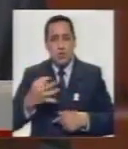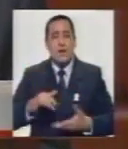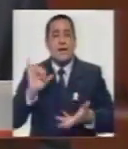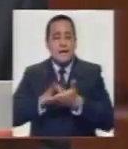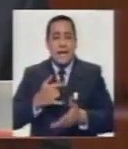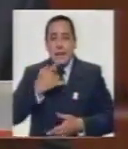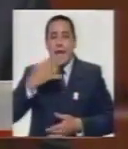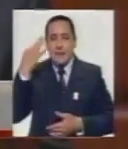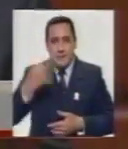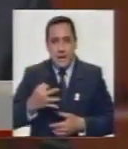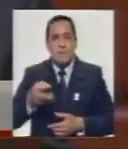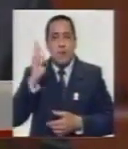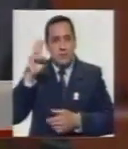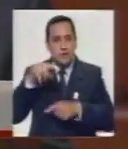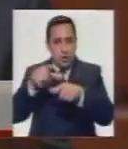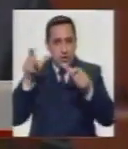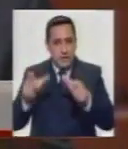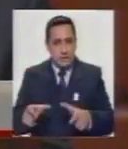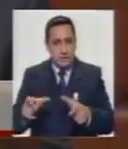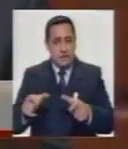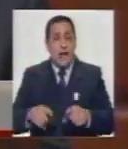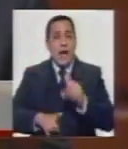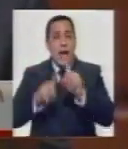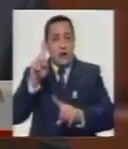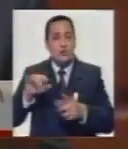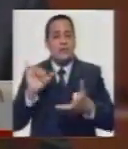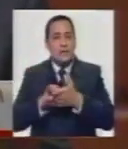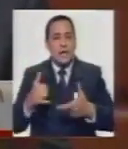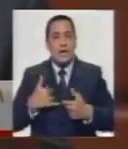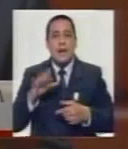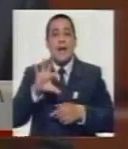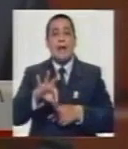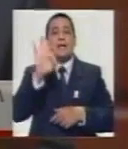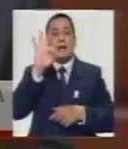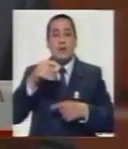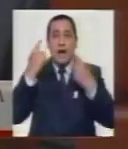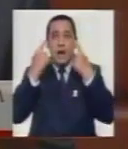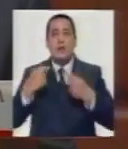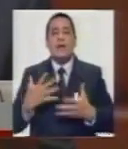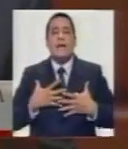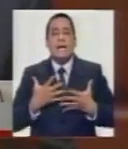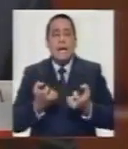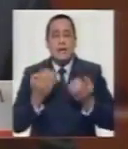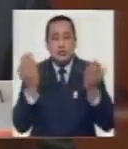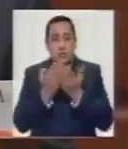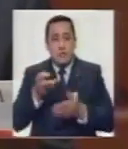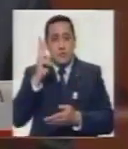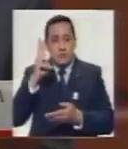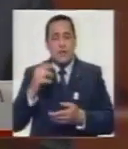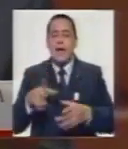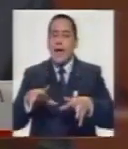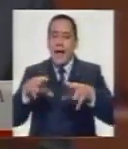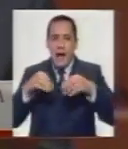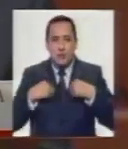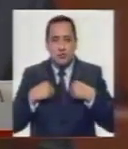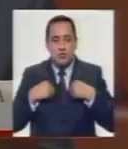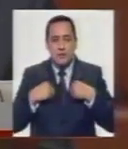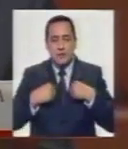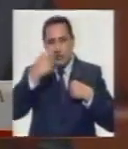que los verdaderos docentes, aquellos que eligieron esta carrera por vocación, asumirán el reto